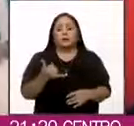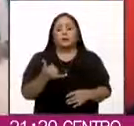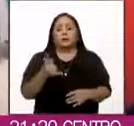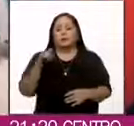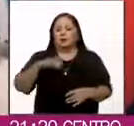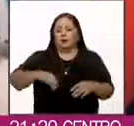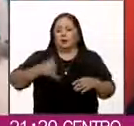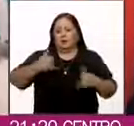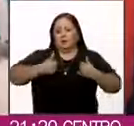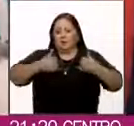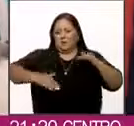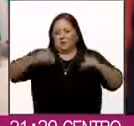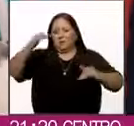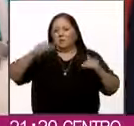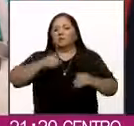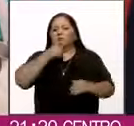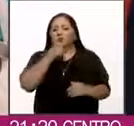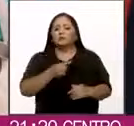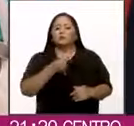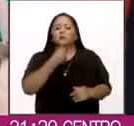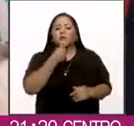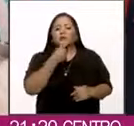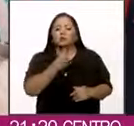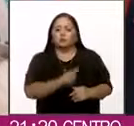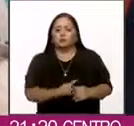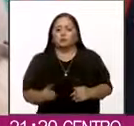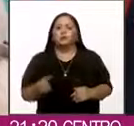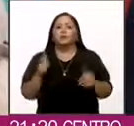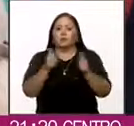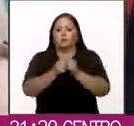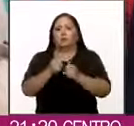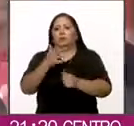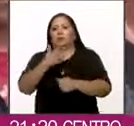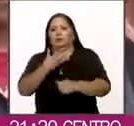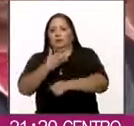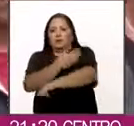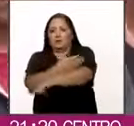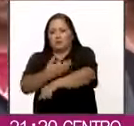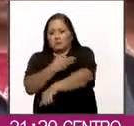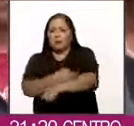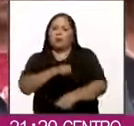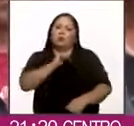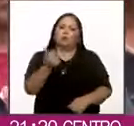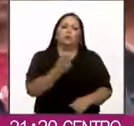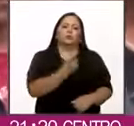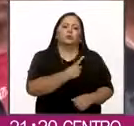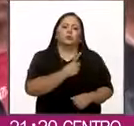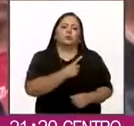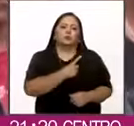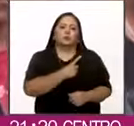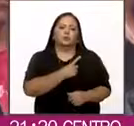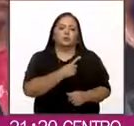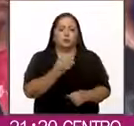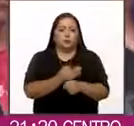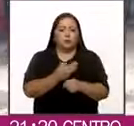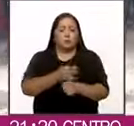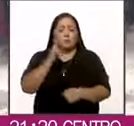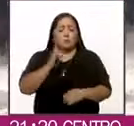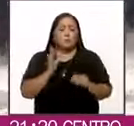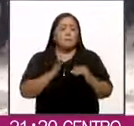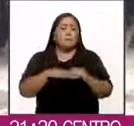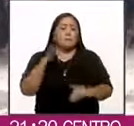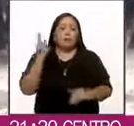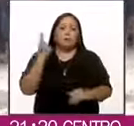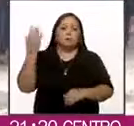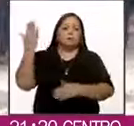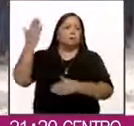cuanto a las edades, hay que decir que los niños y adolescentes, acompañados y no acompañados, ya constituyen una cifra mayor